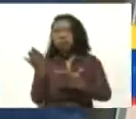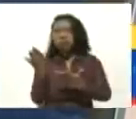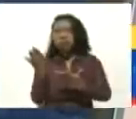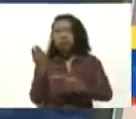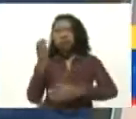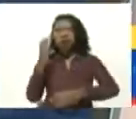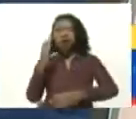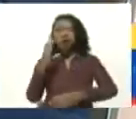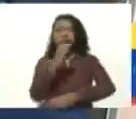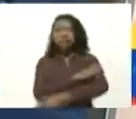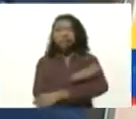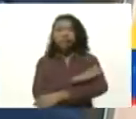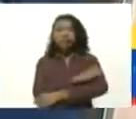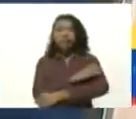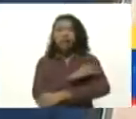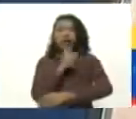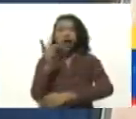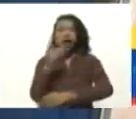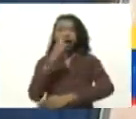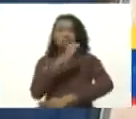Capitán de corbeta, un nuevo, pues.